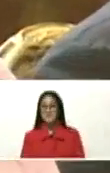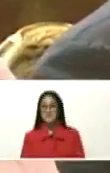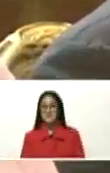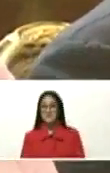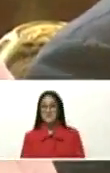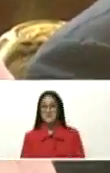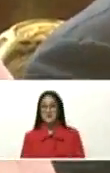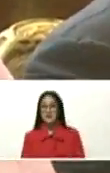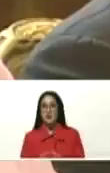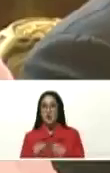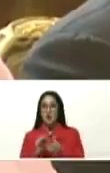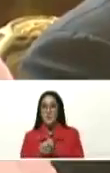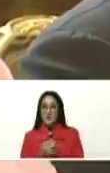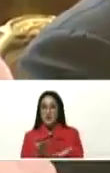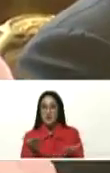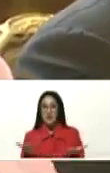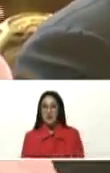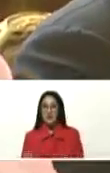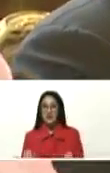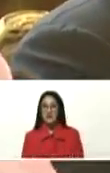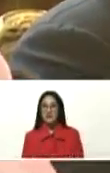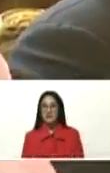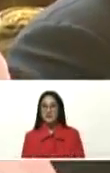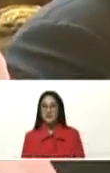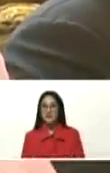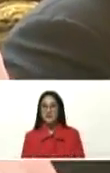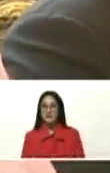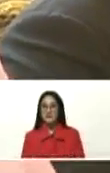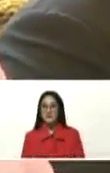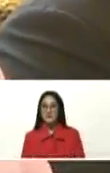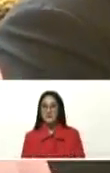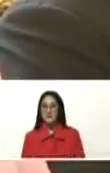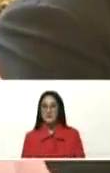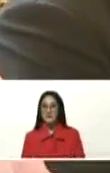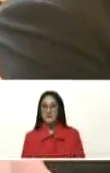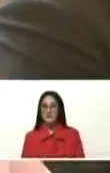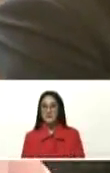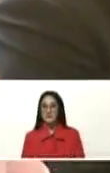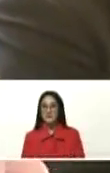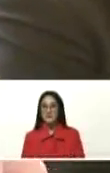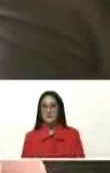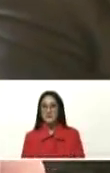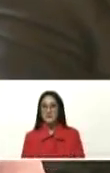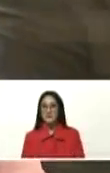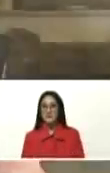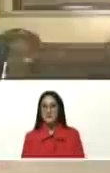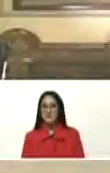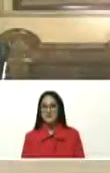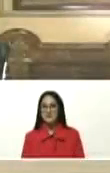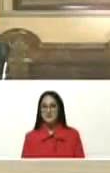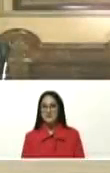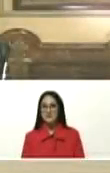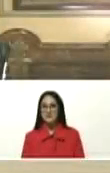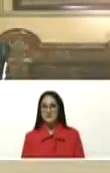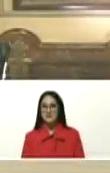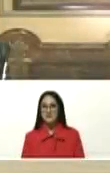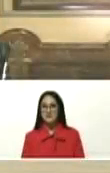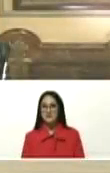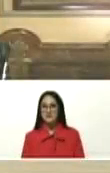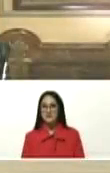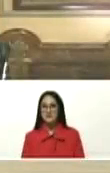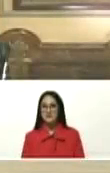todos los compañeros presentes y hermanos presentes. En mi nombre y del pueblo hermano